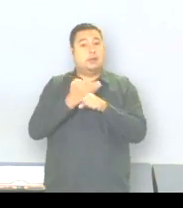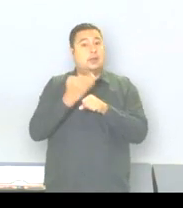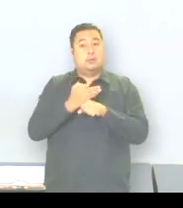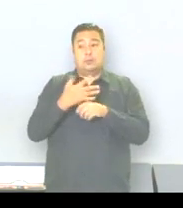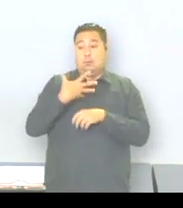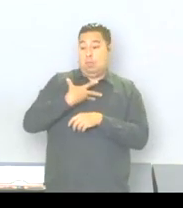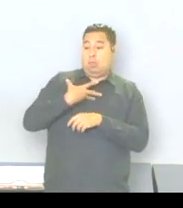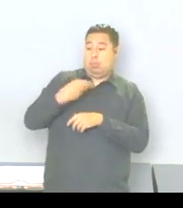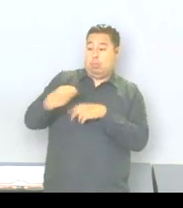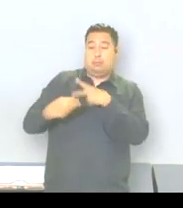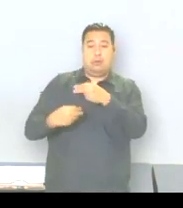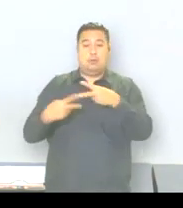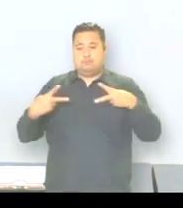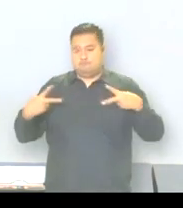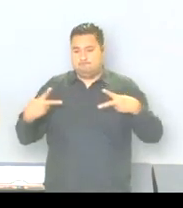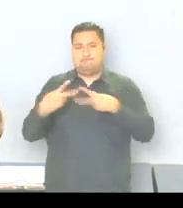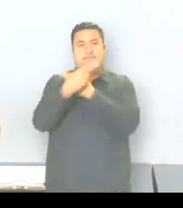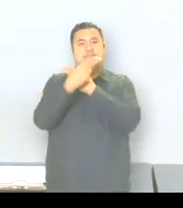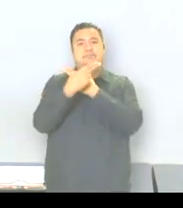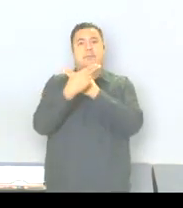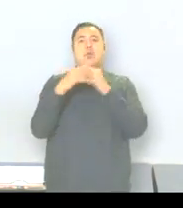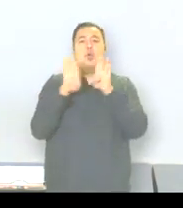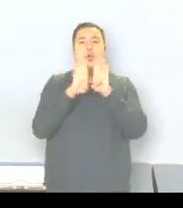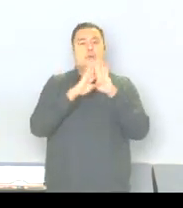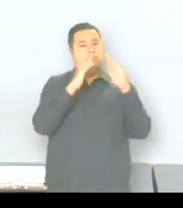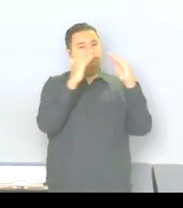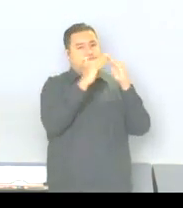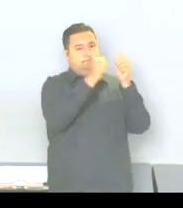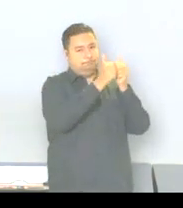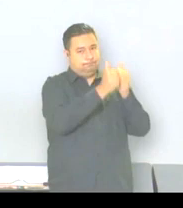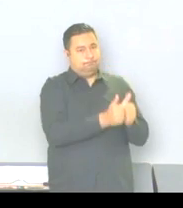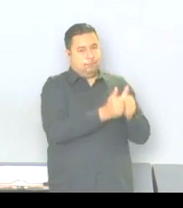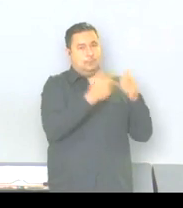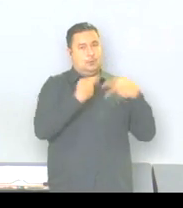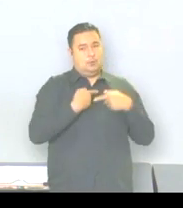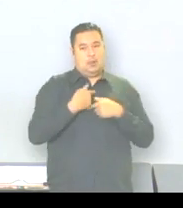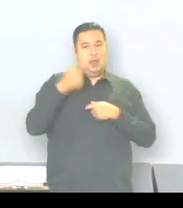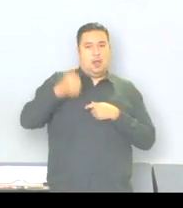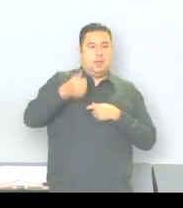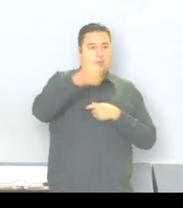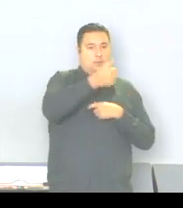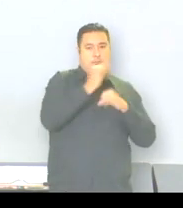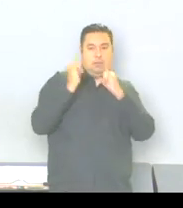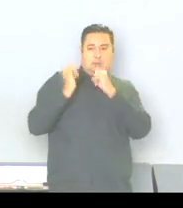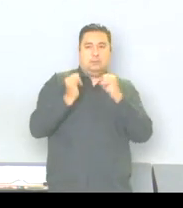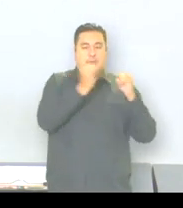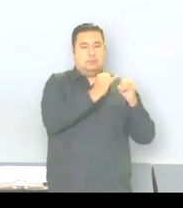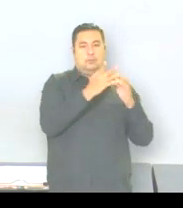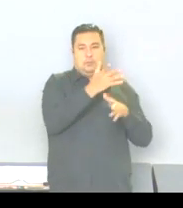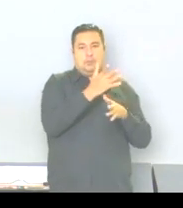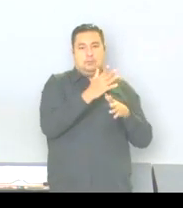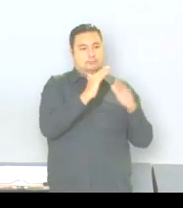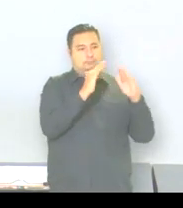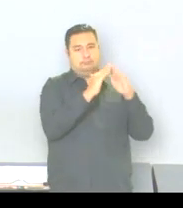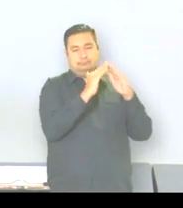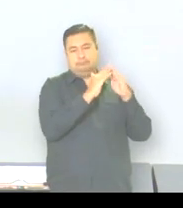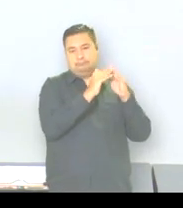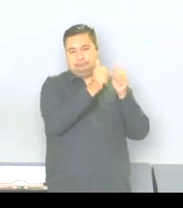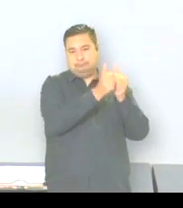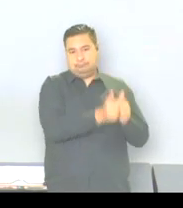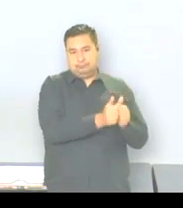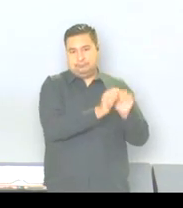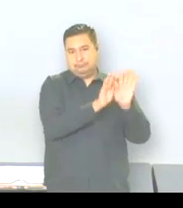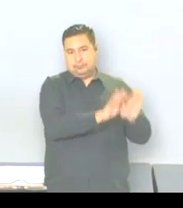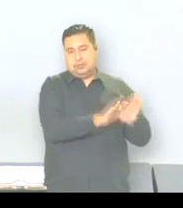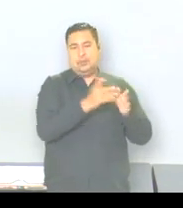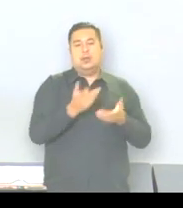de contagios a través del confinamiento y el aislamiento social. Y esto nos va a llevar nuevamente a seguir